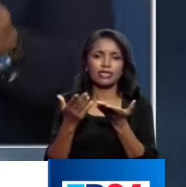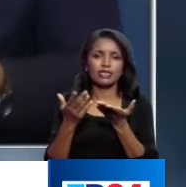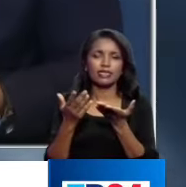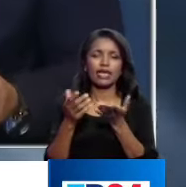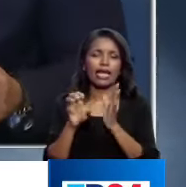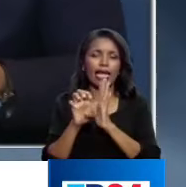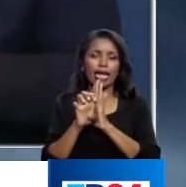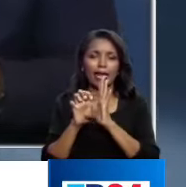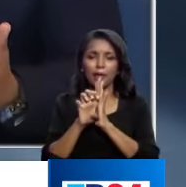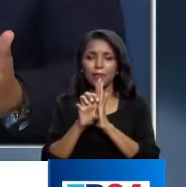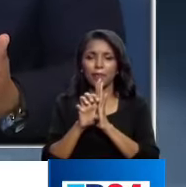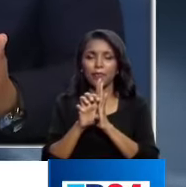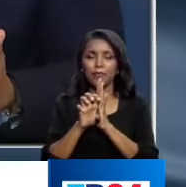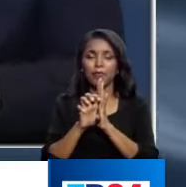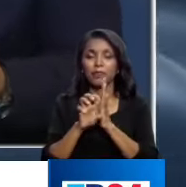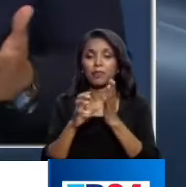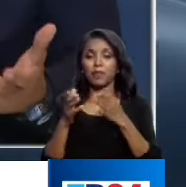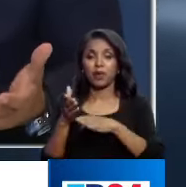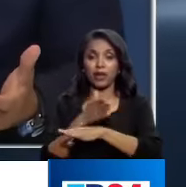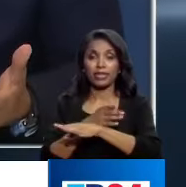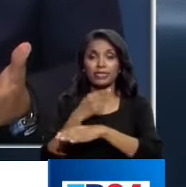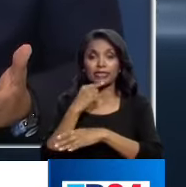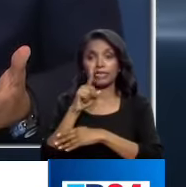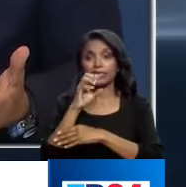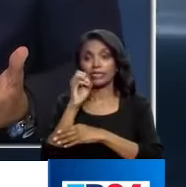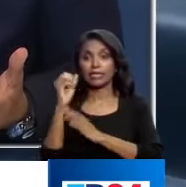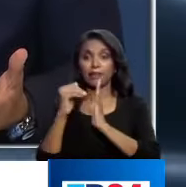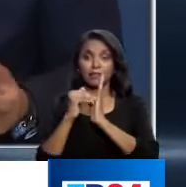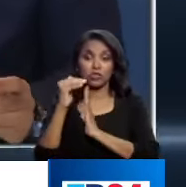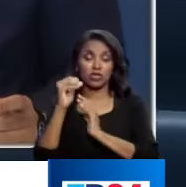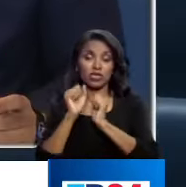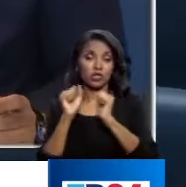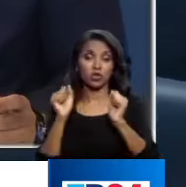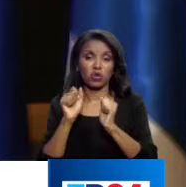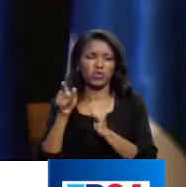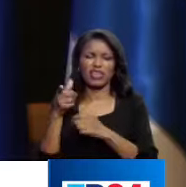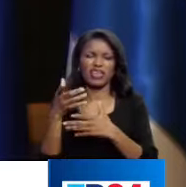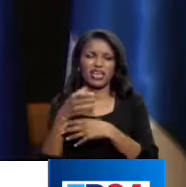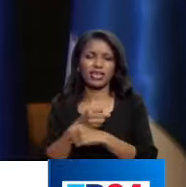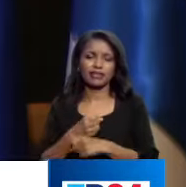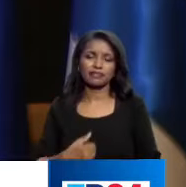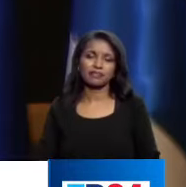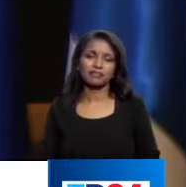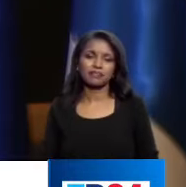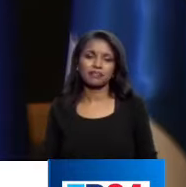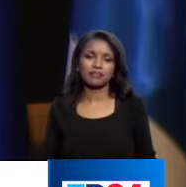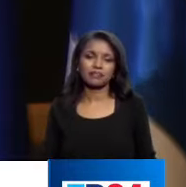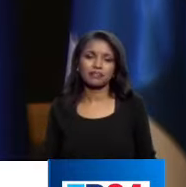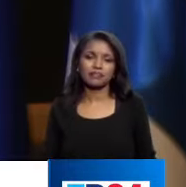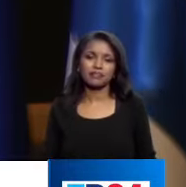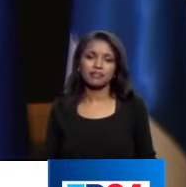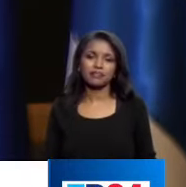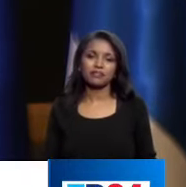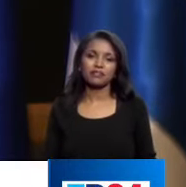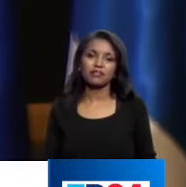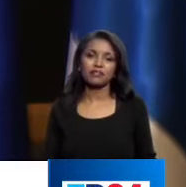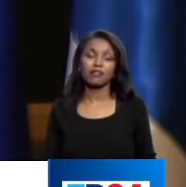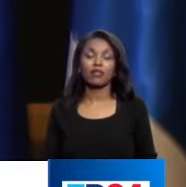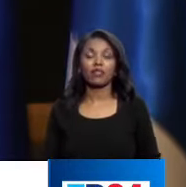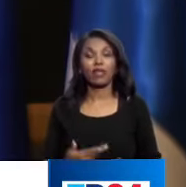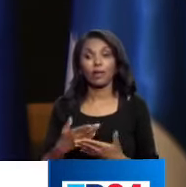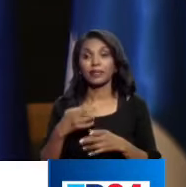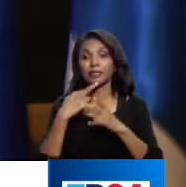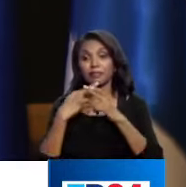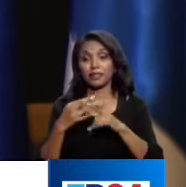agro? Ya el candidato Carrizo hablaba de 100 millones de dólares para la caja de ahorros. Bueno, aquí la caja de